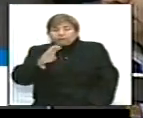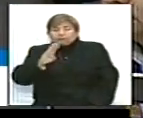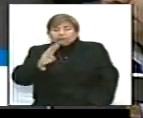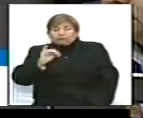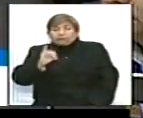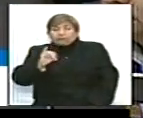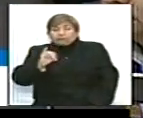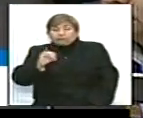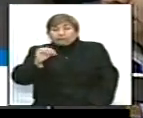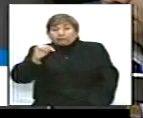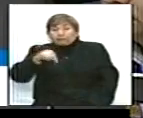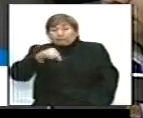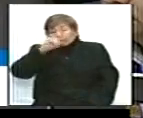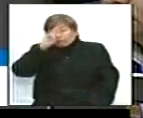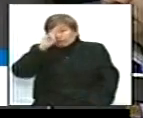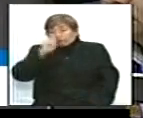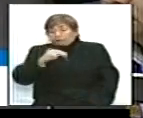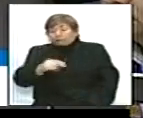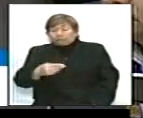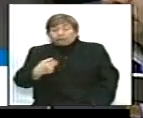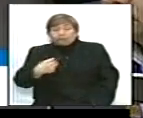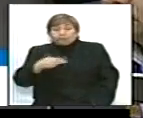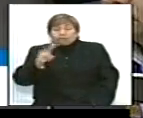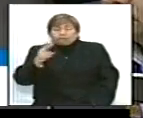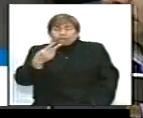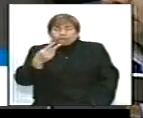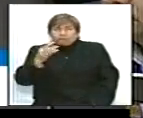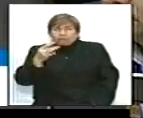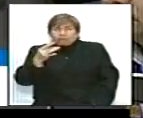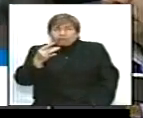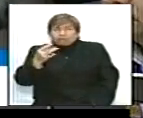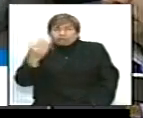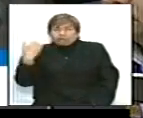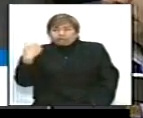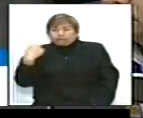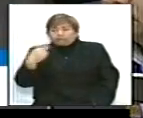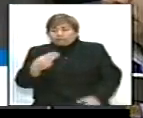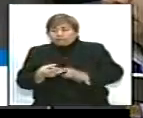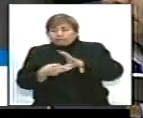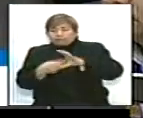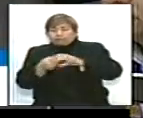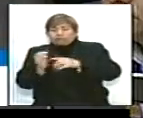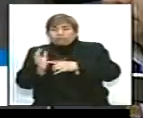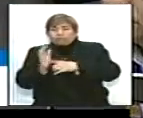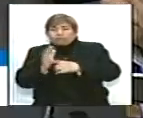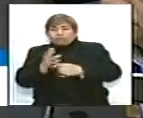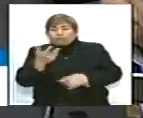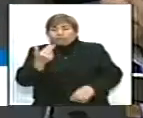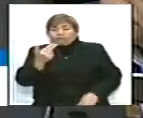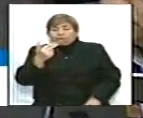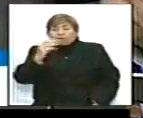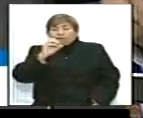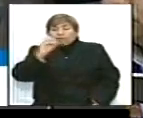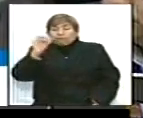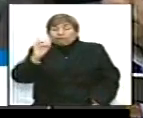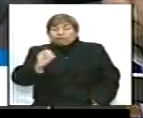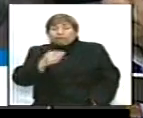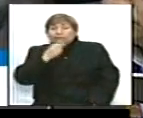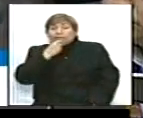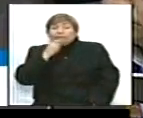país. En el 2018, la inversión minera representó el 13% de la inversión